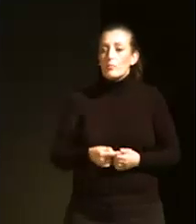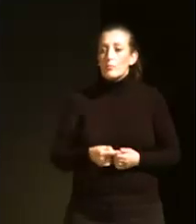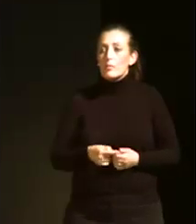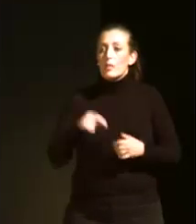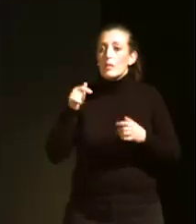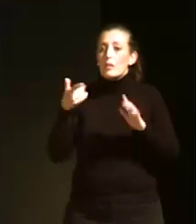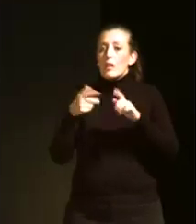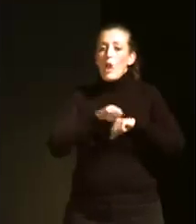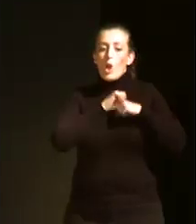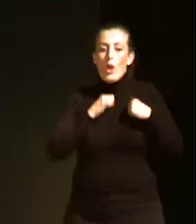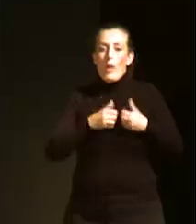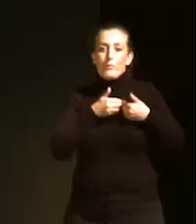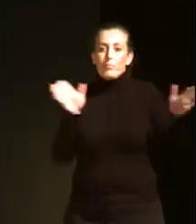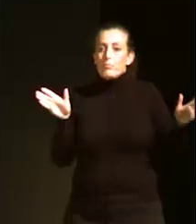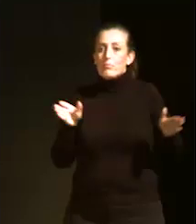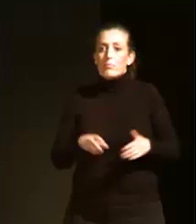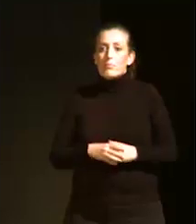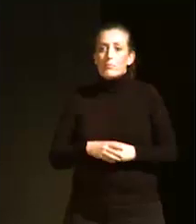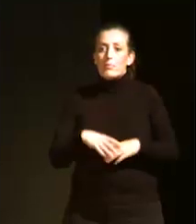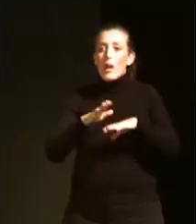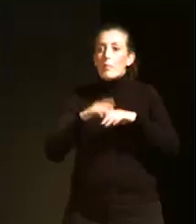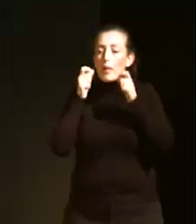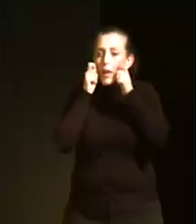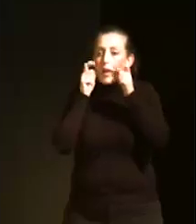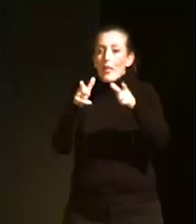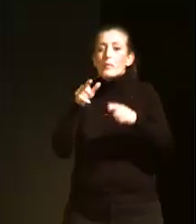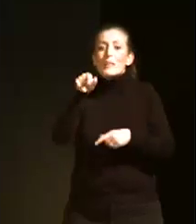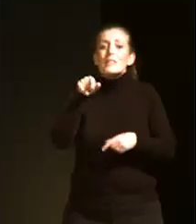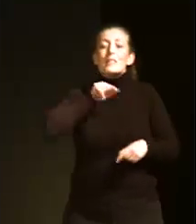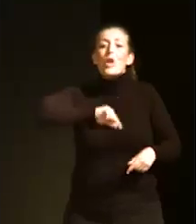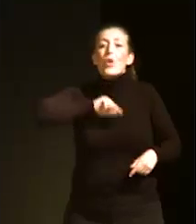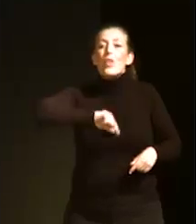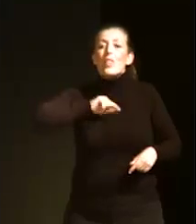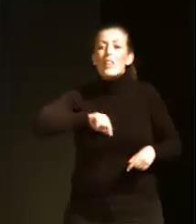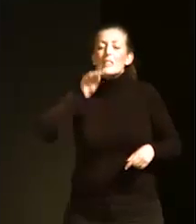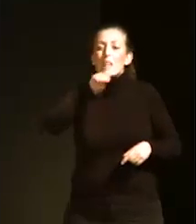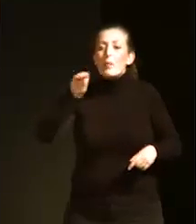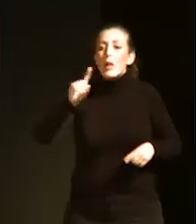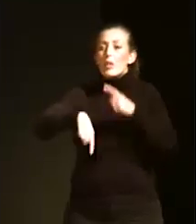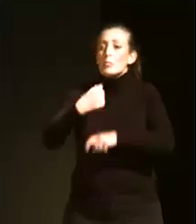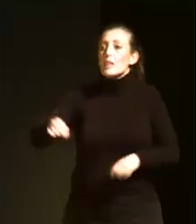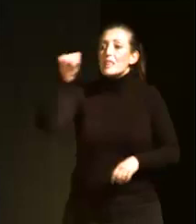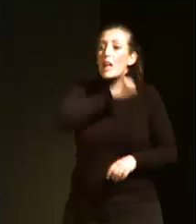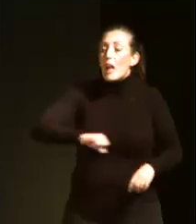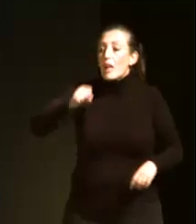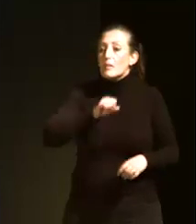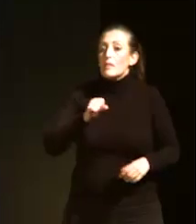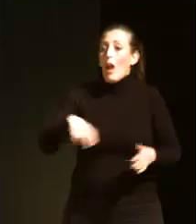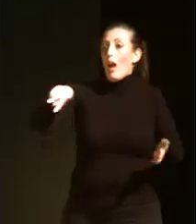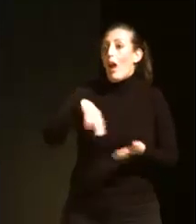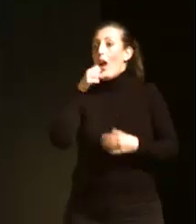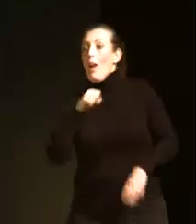hay que abrir el corazón para despertar la conciencia y canta se pone a